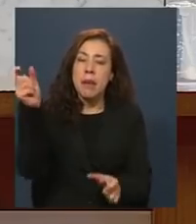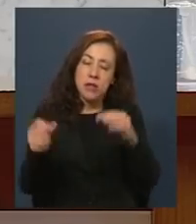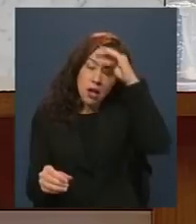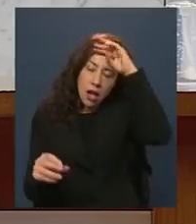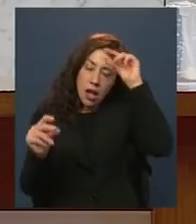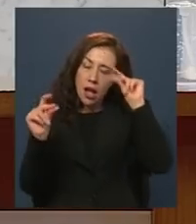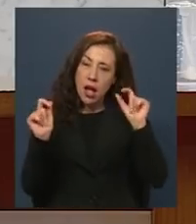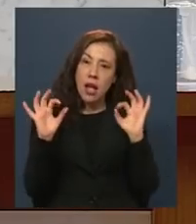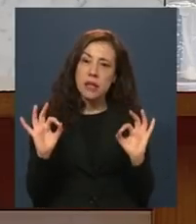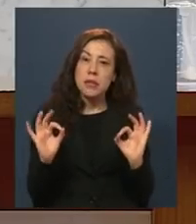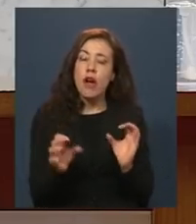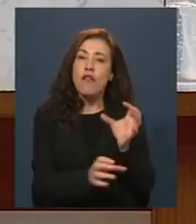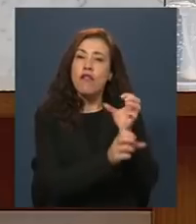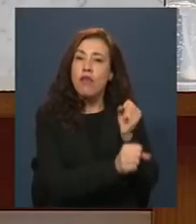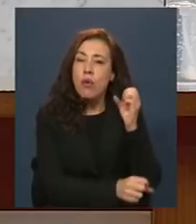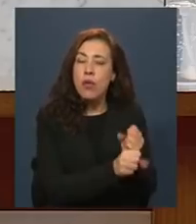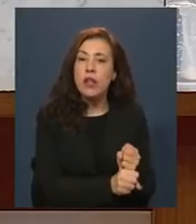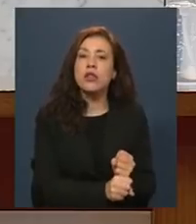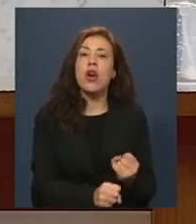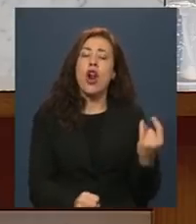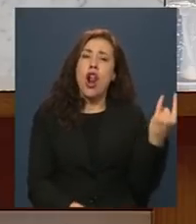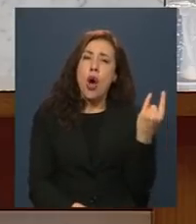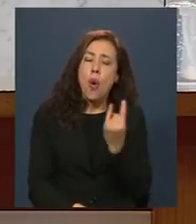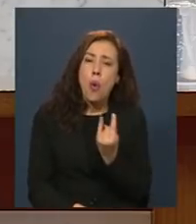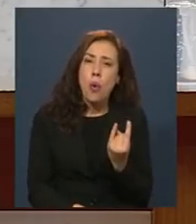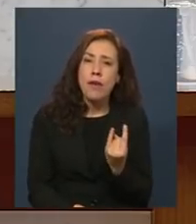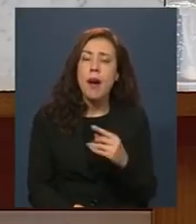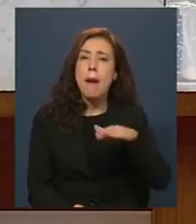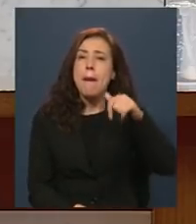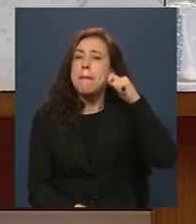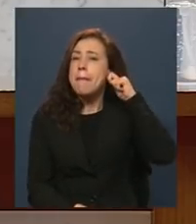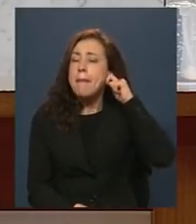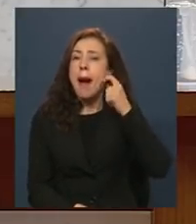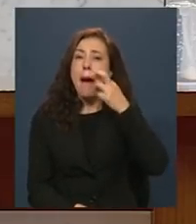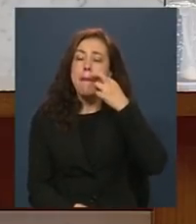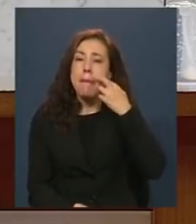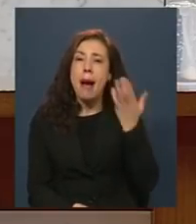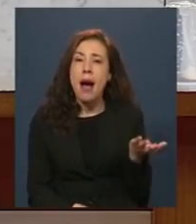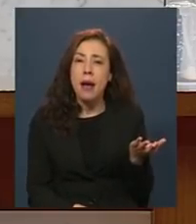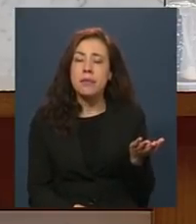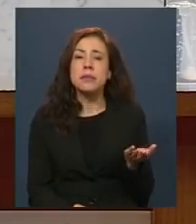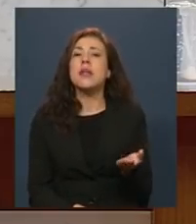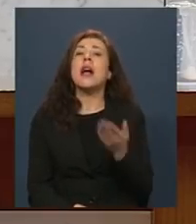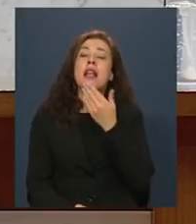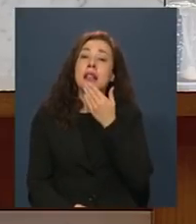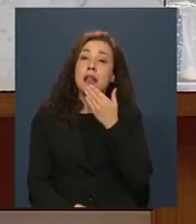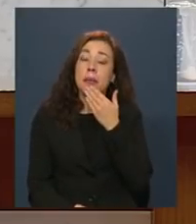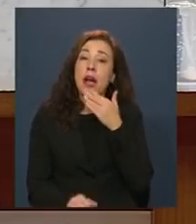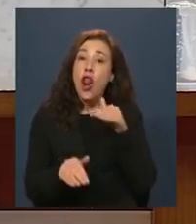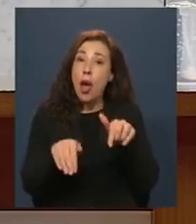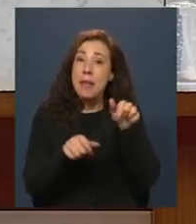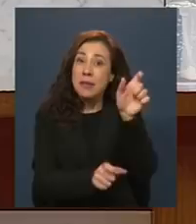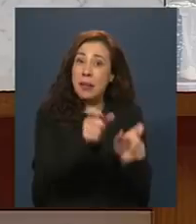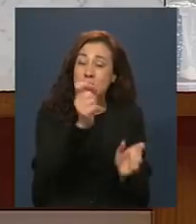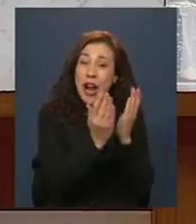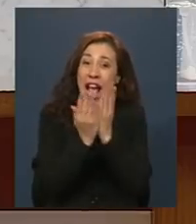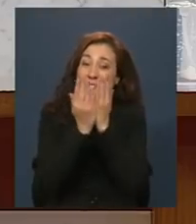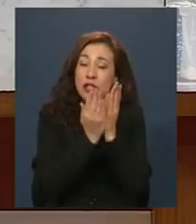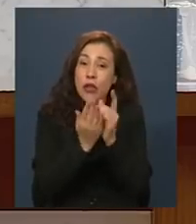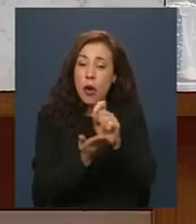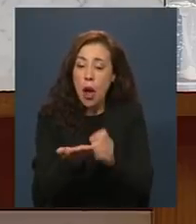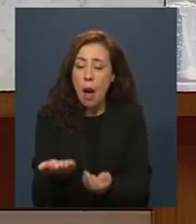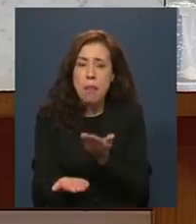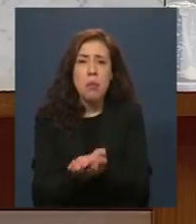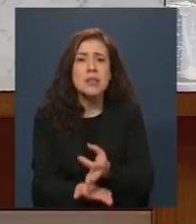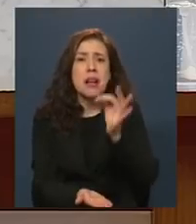con fundaciones, con nuestras universidades, con madres, padres, apoderados y con los propios estudiantes, una propuesta